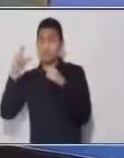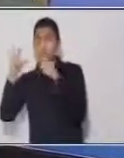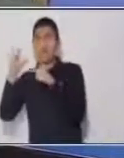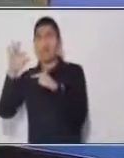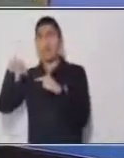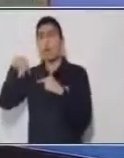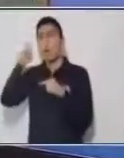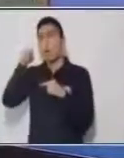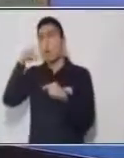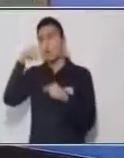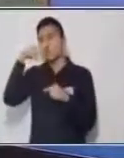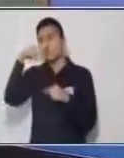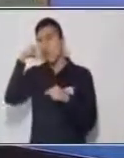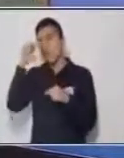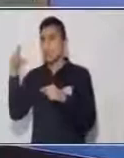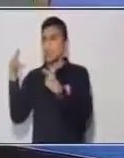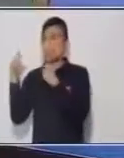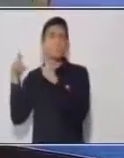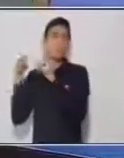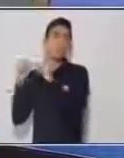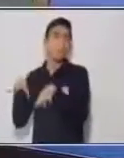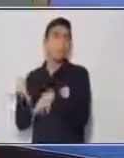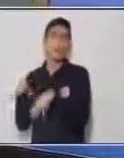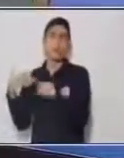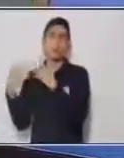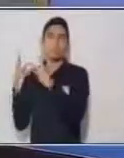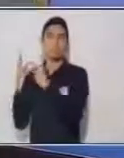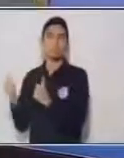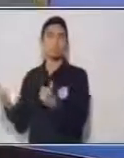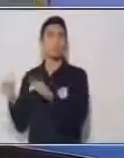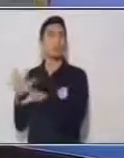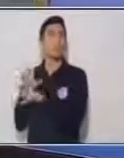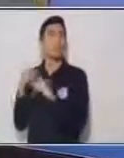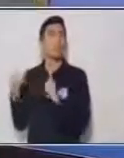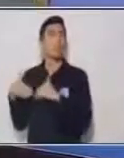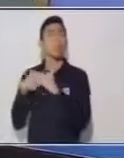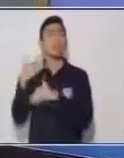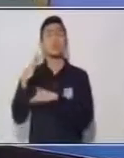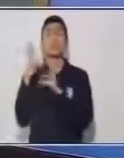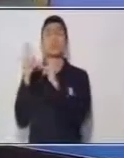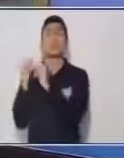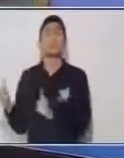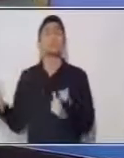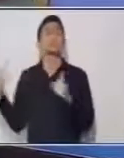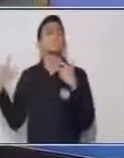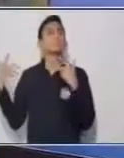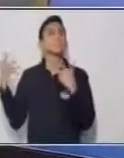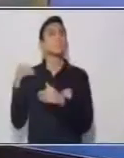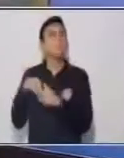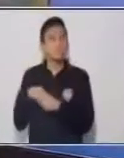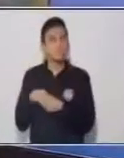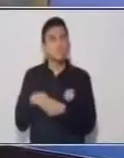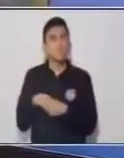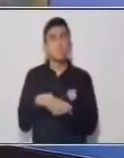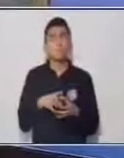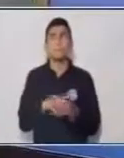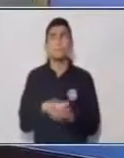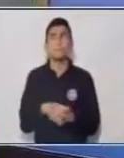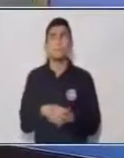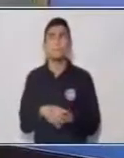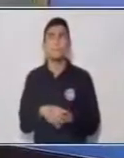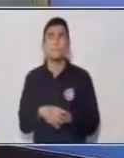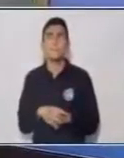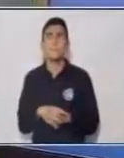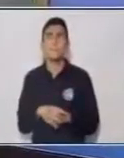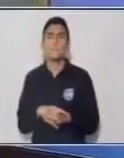constantes se pierden en el camino, se pierden en los procesos, primero de derivada y luego de